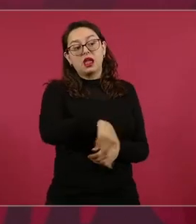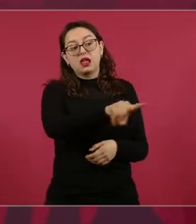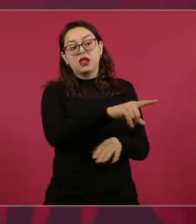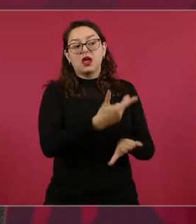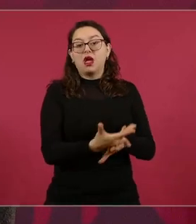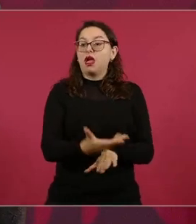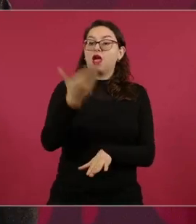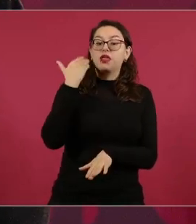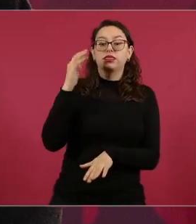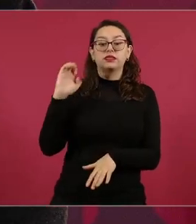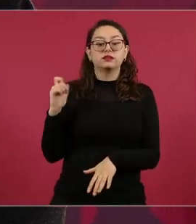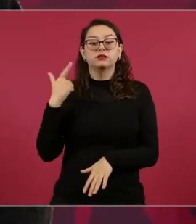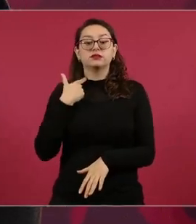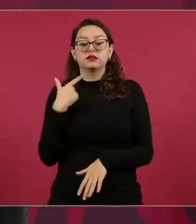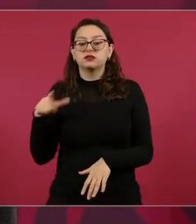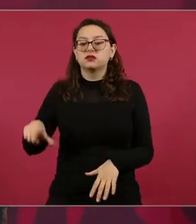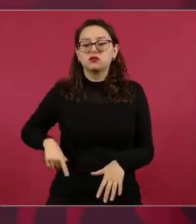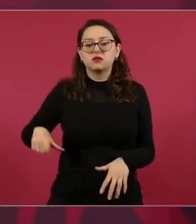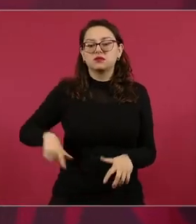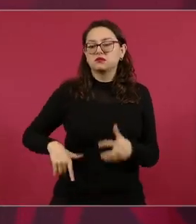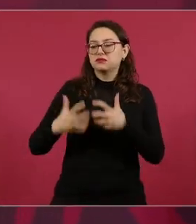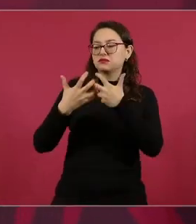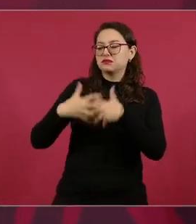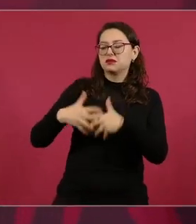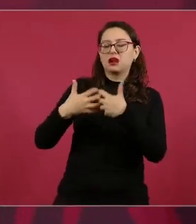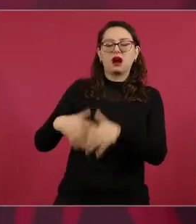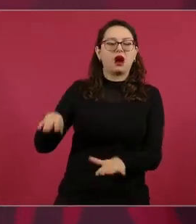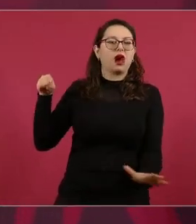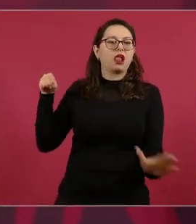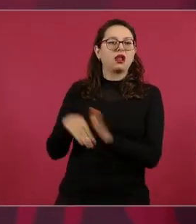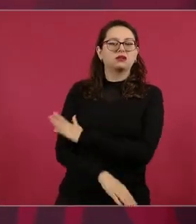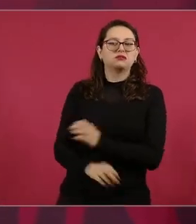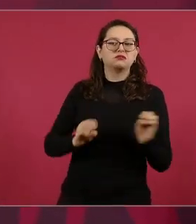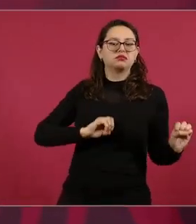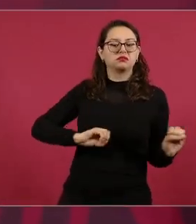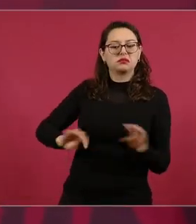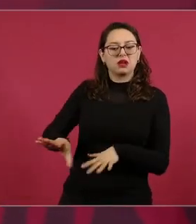estaban produciendo 38% de su capacidad,